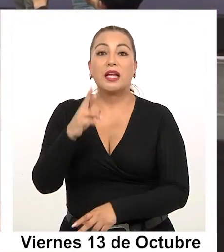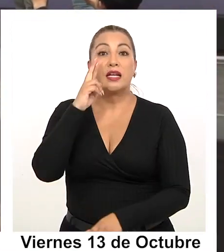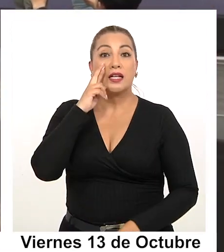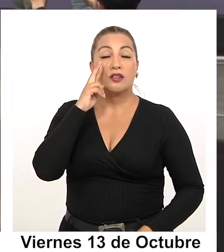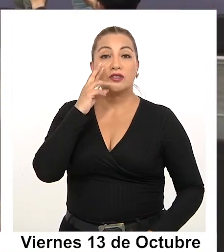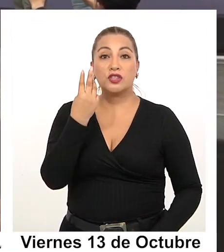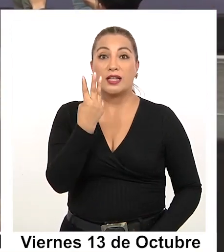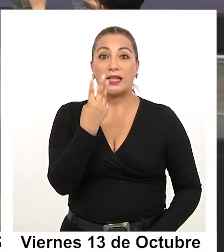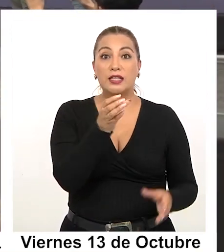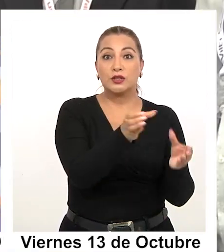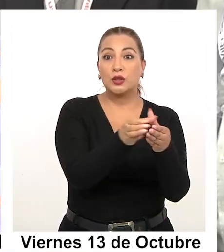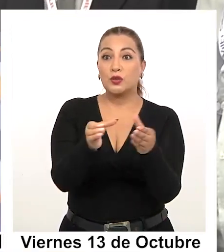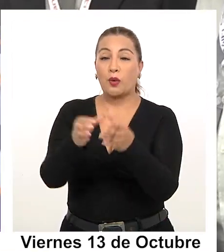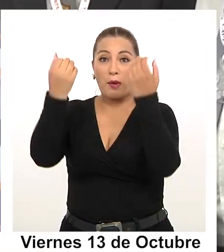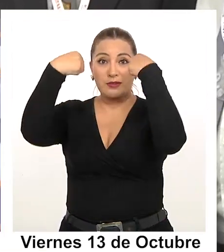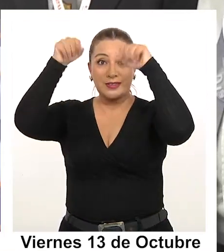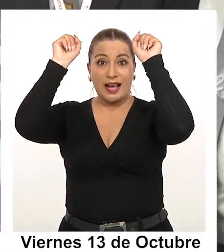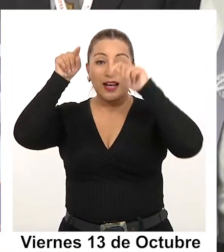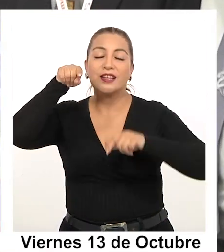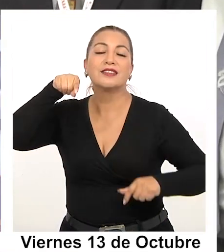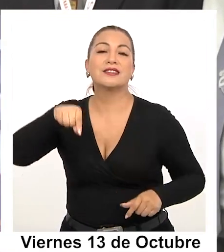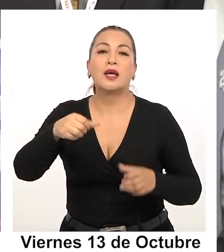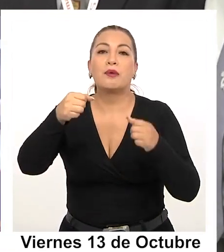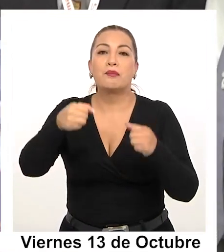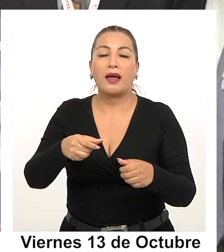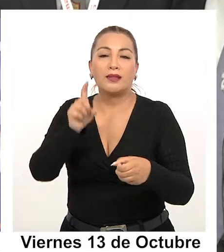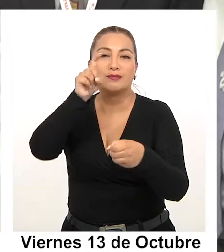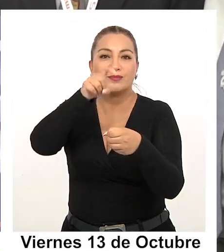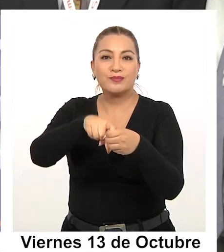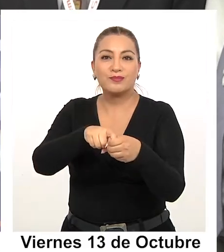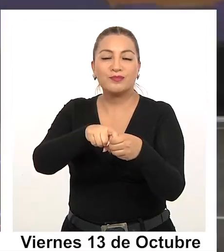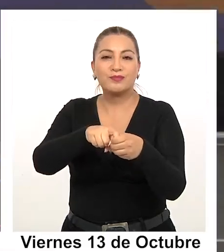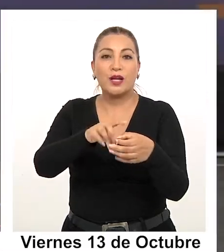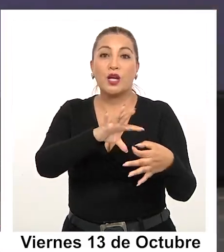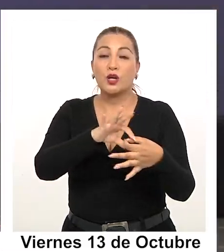a 3 grupos ganadores, los que podrán ser parte